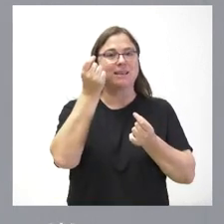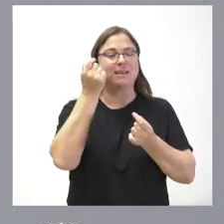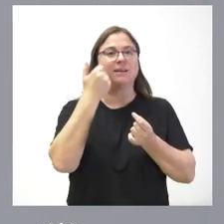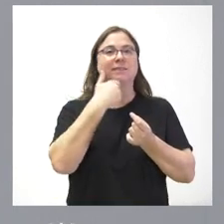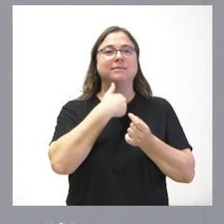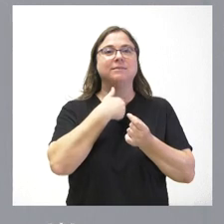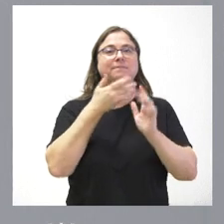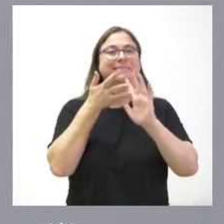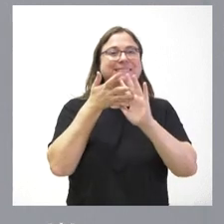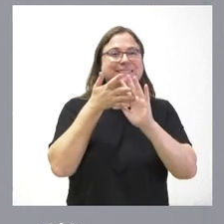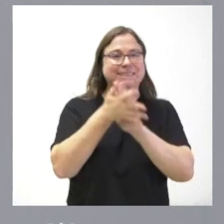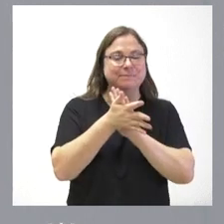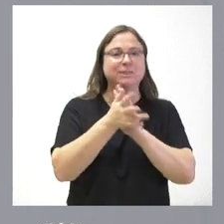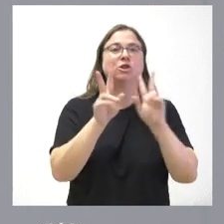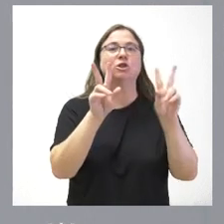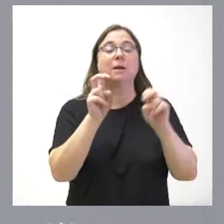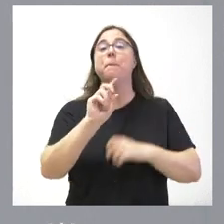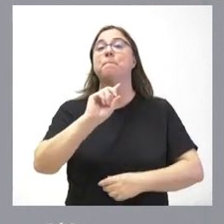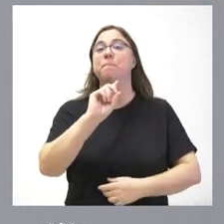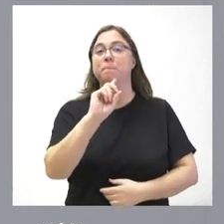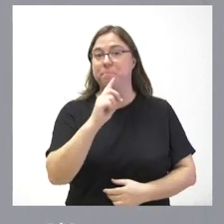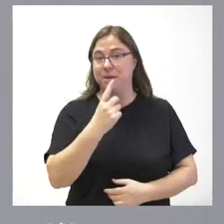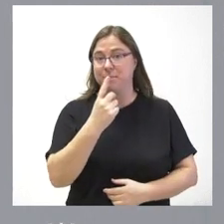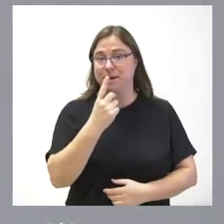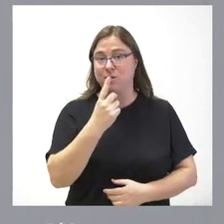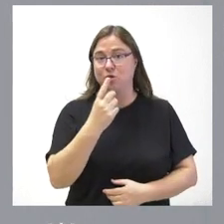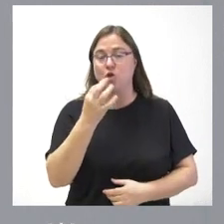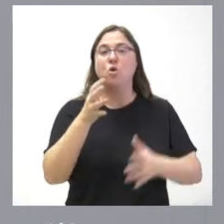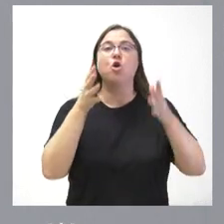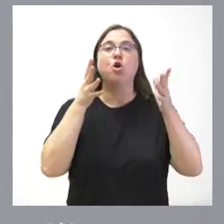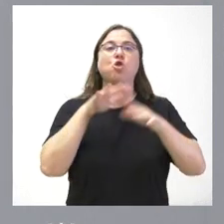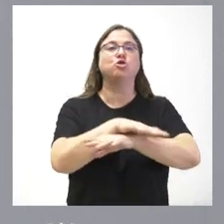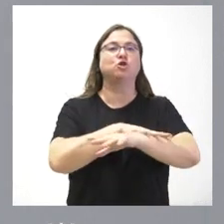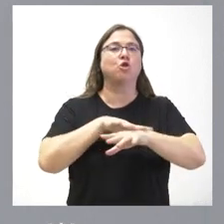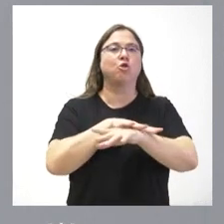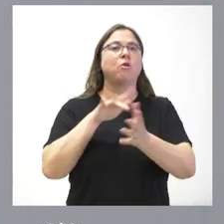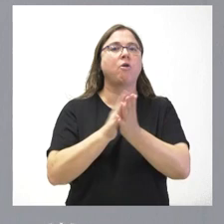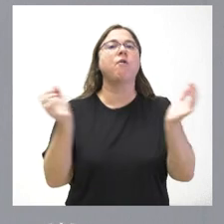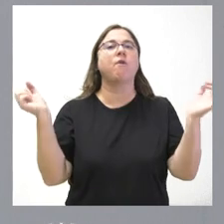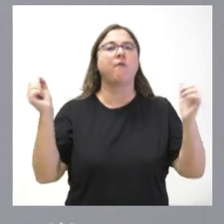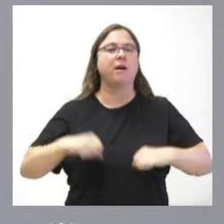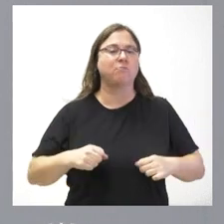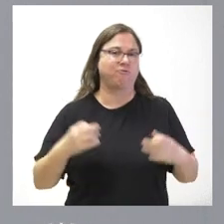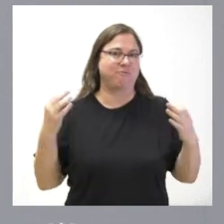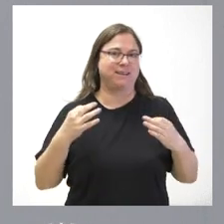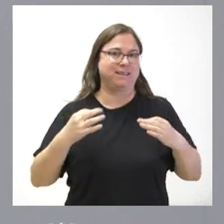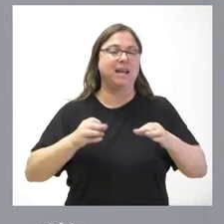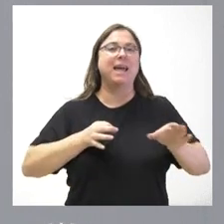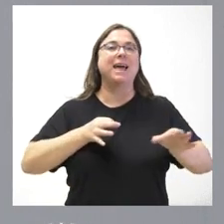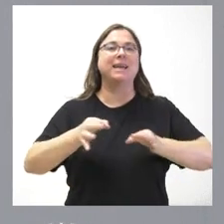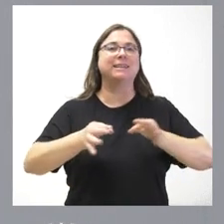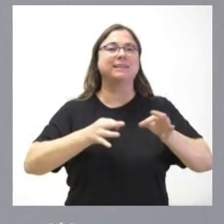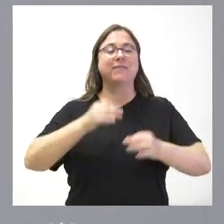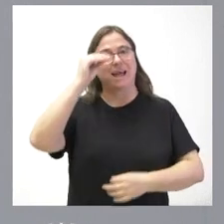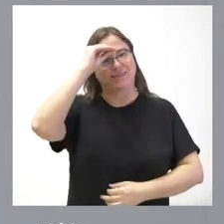referencia a los asuntos en primer lugar el consejo de gobierno ha aprobado la estrategia del talento